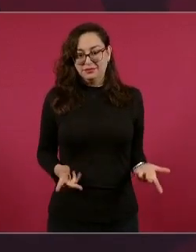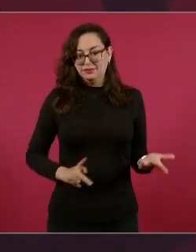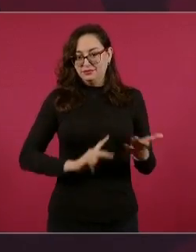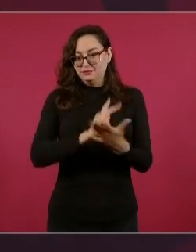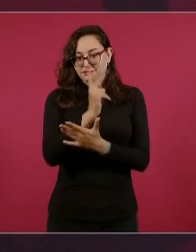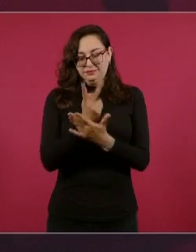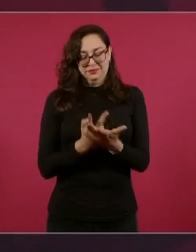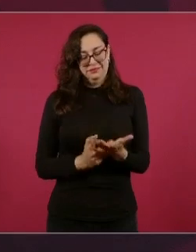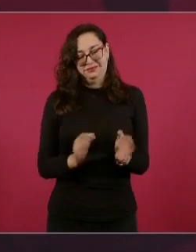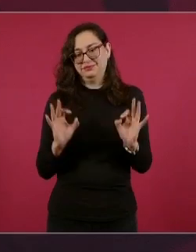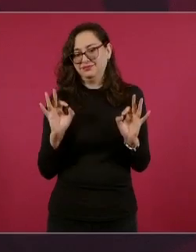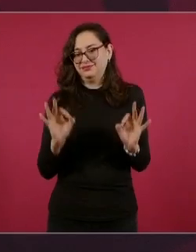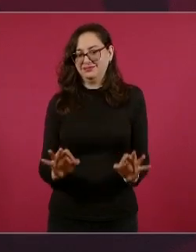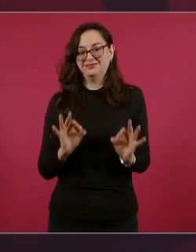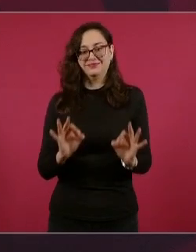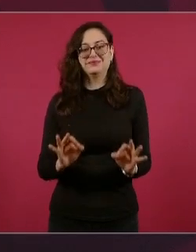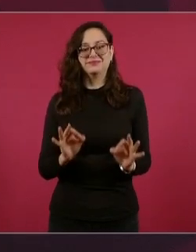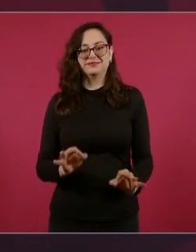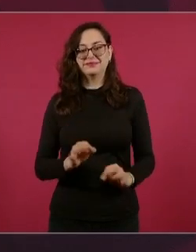buenísimo,